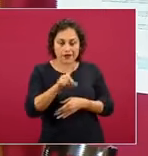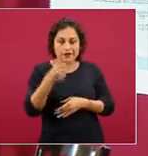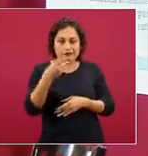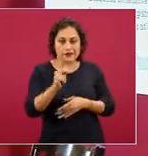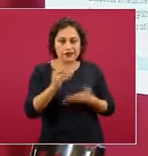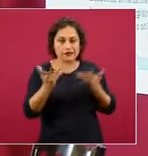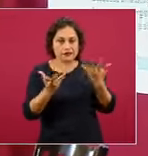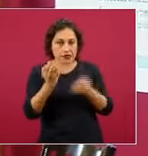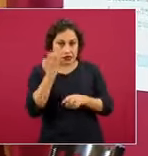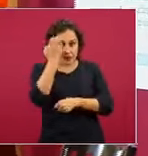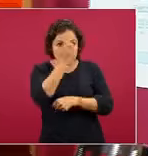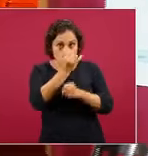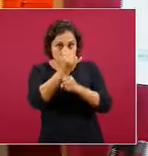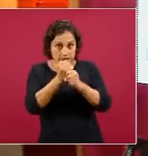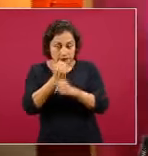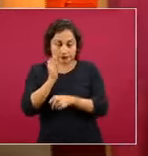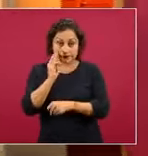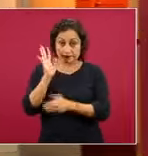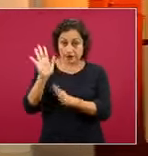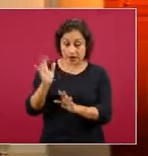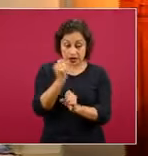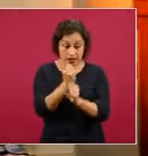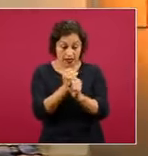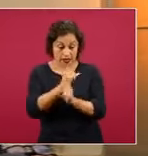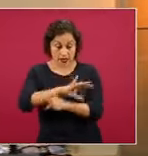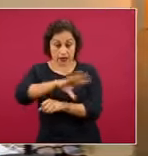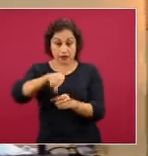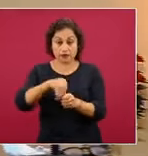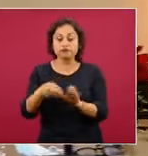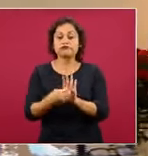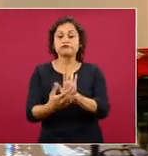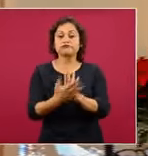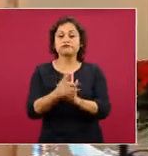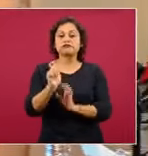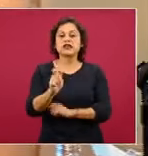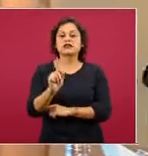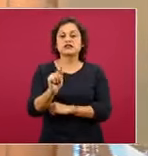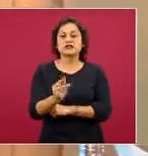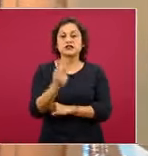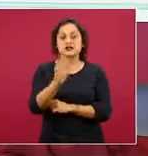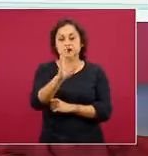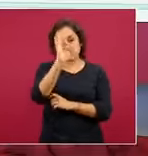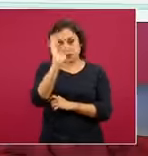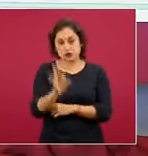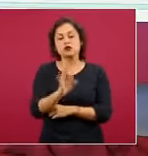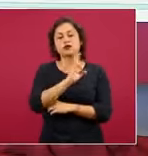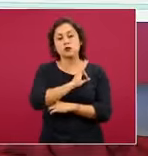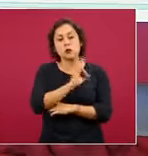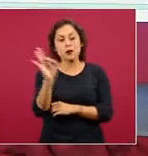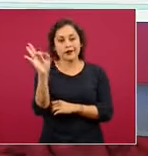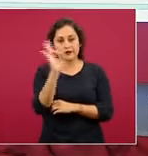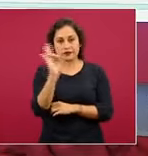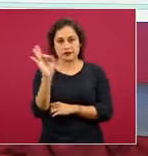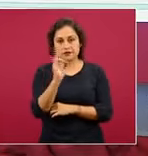vemos que 72% del total del exceso pudiese ser atribuible a COVID.